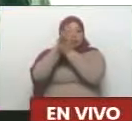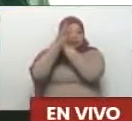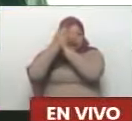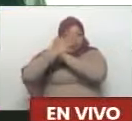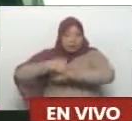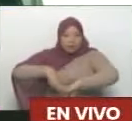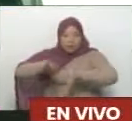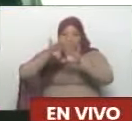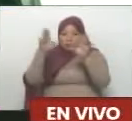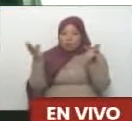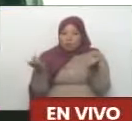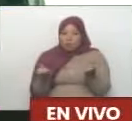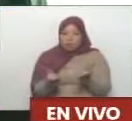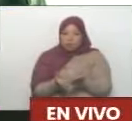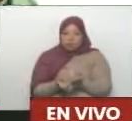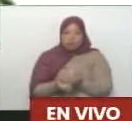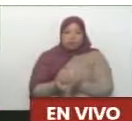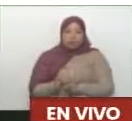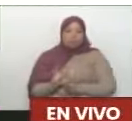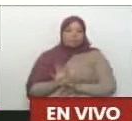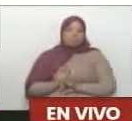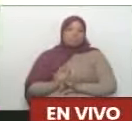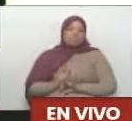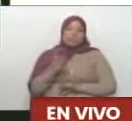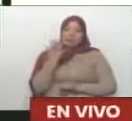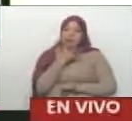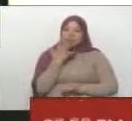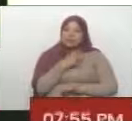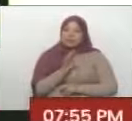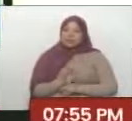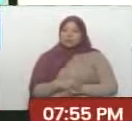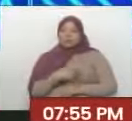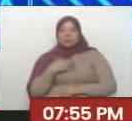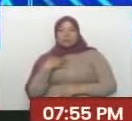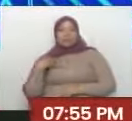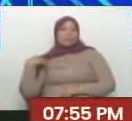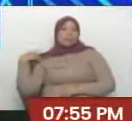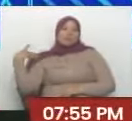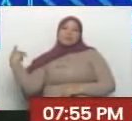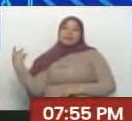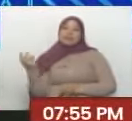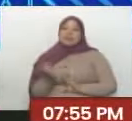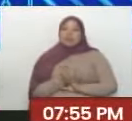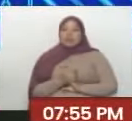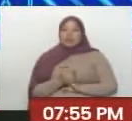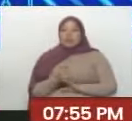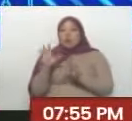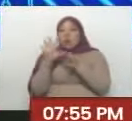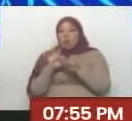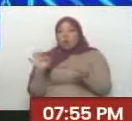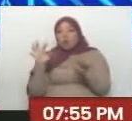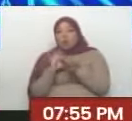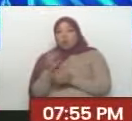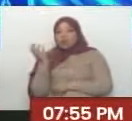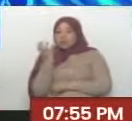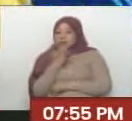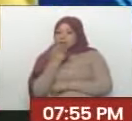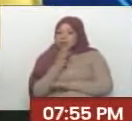Fin de mundo. Y entonces, presidente, El cuento es, el chiste es